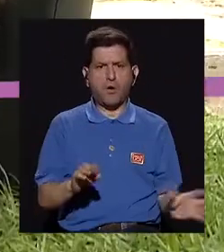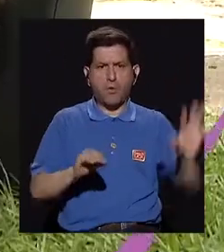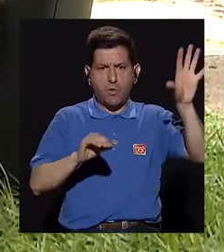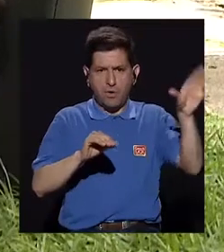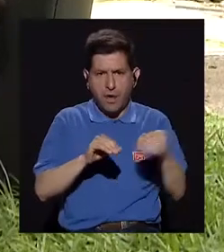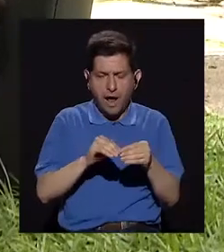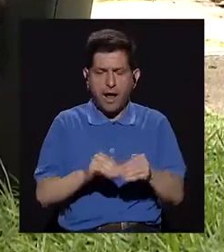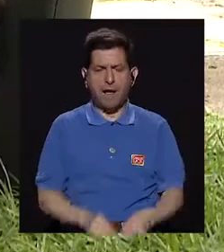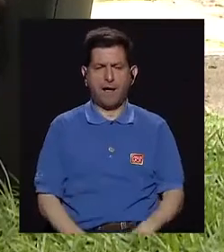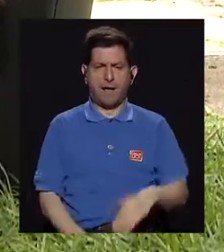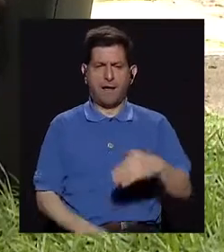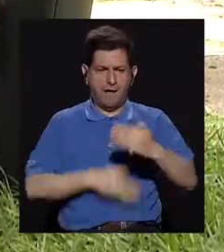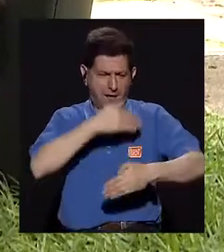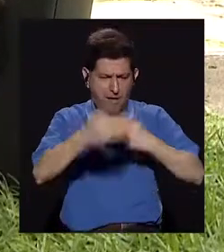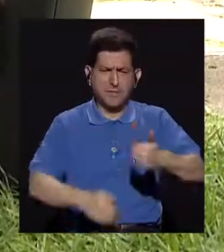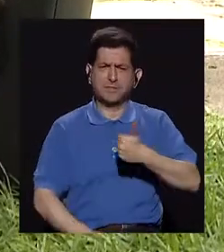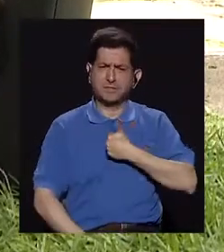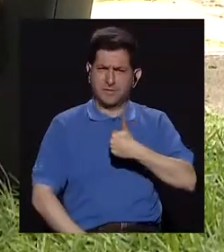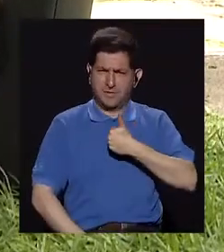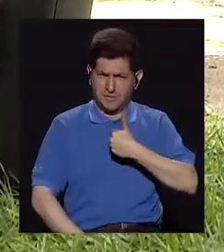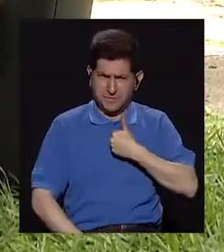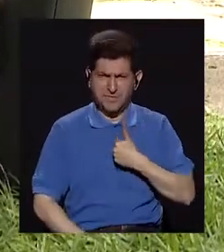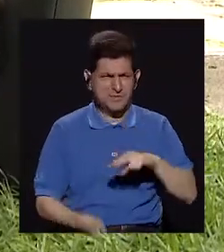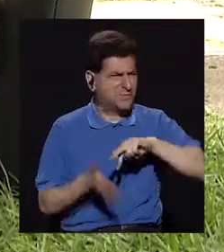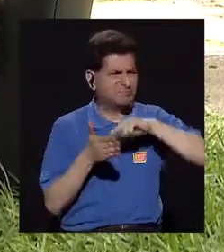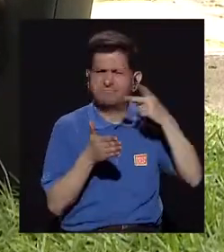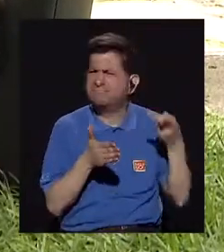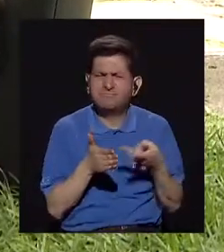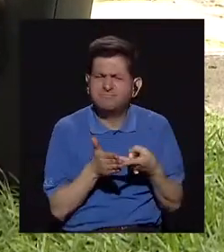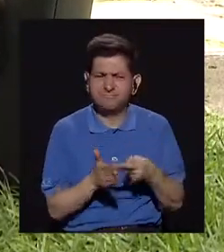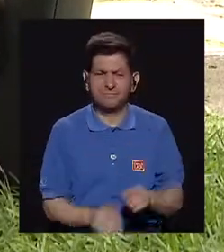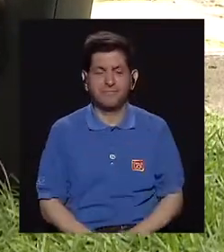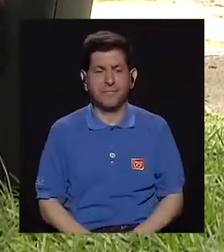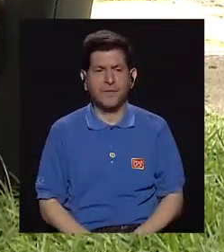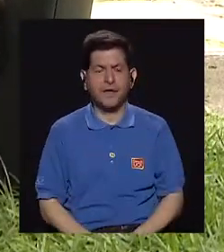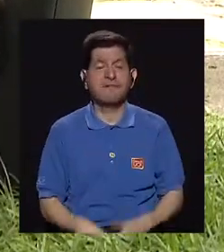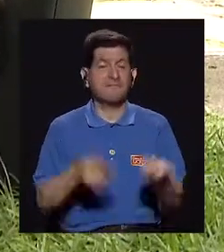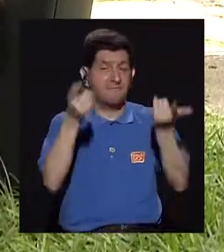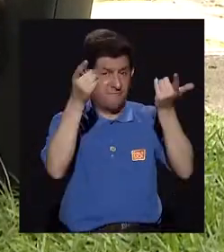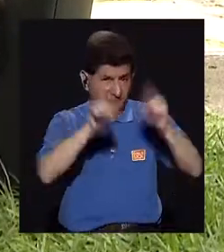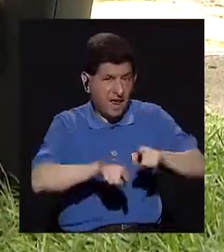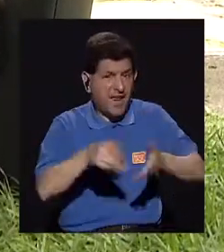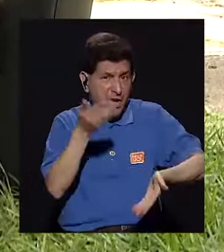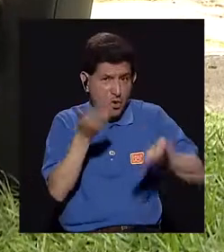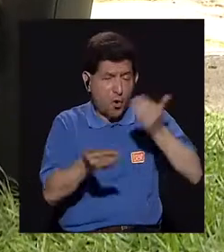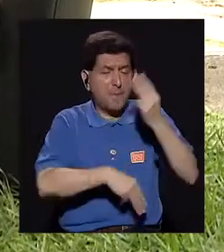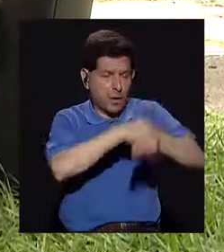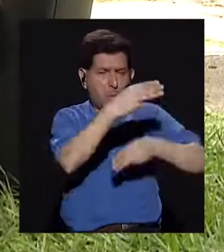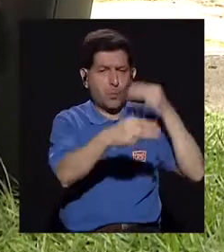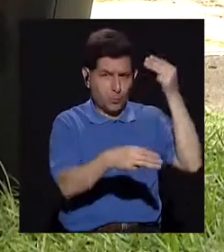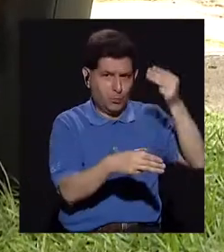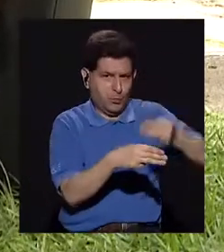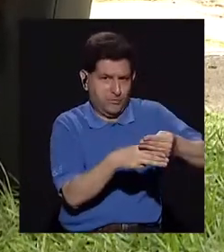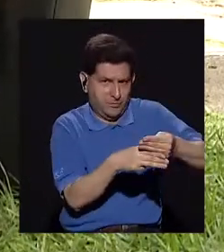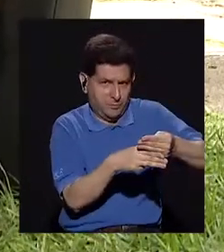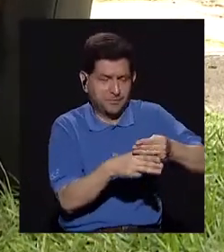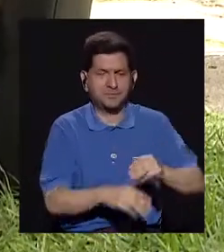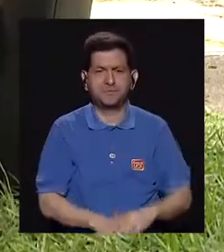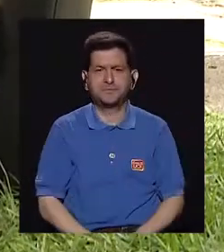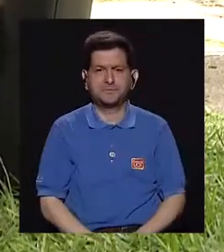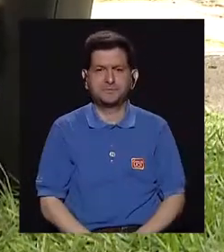palabra autogestionarme, ¿qué puedo estar entendiendo? También hay un fenómeno quizá a nivel mundial,